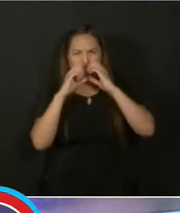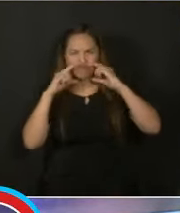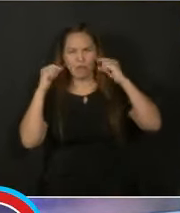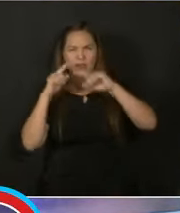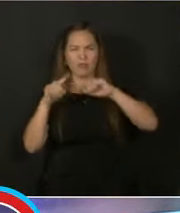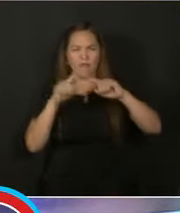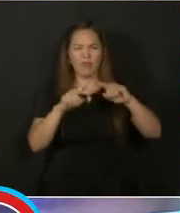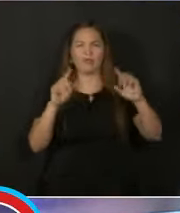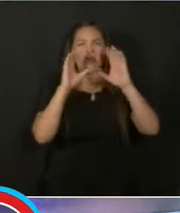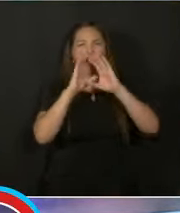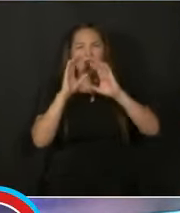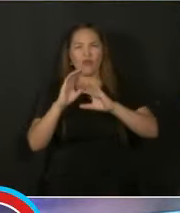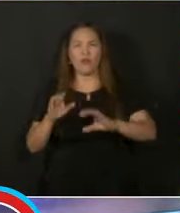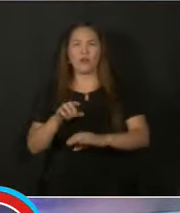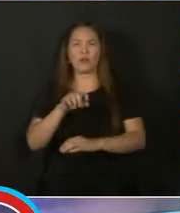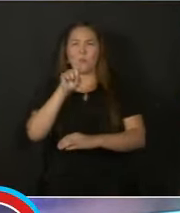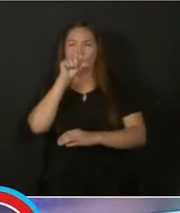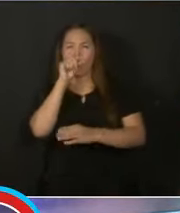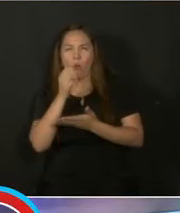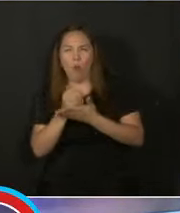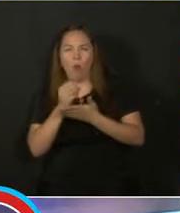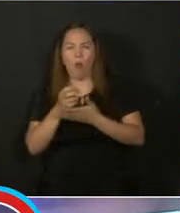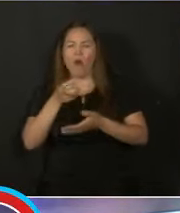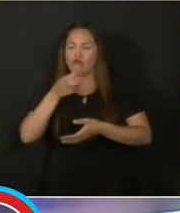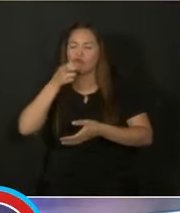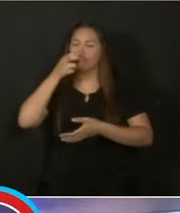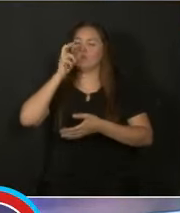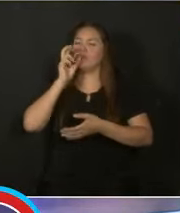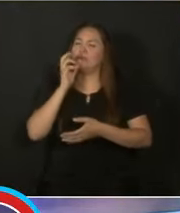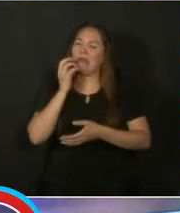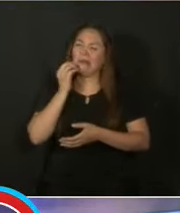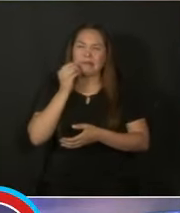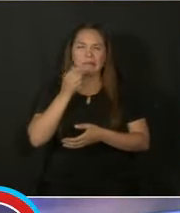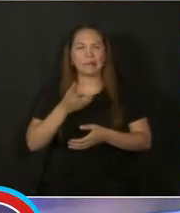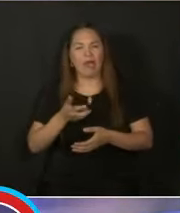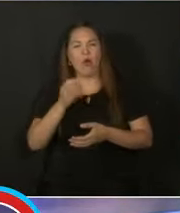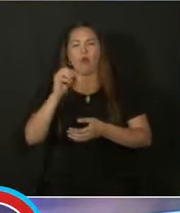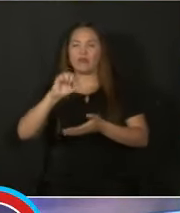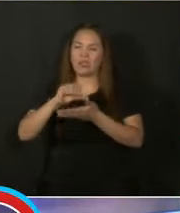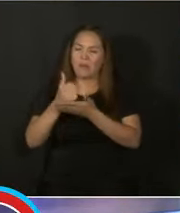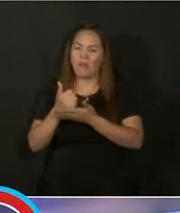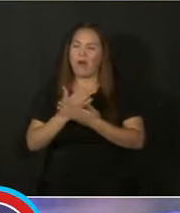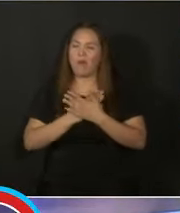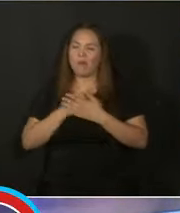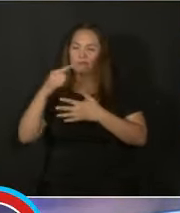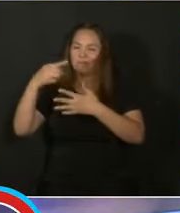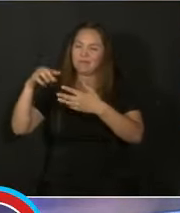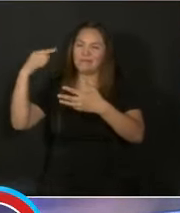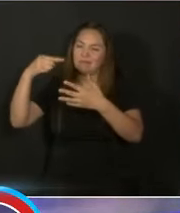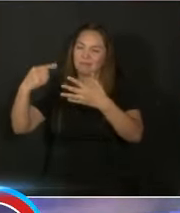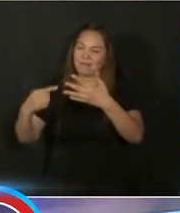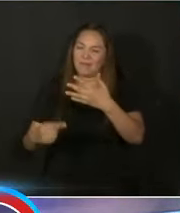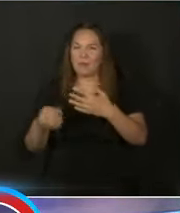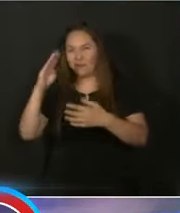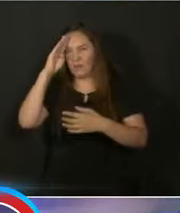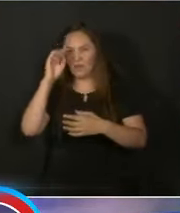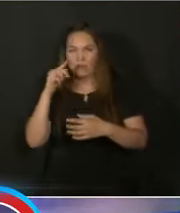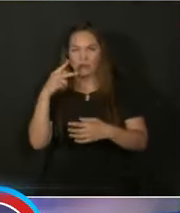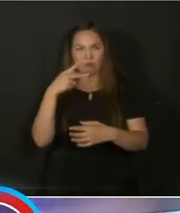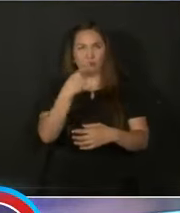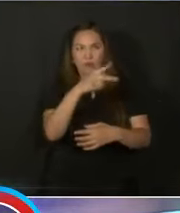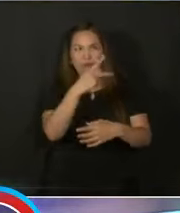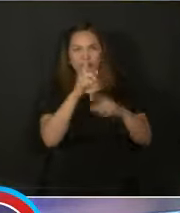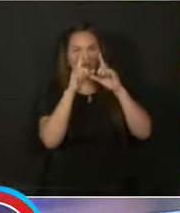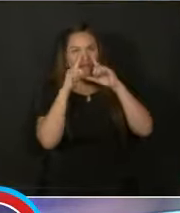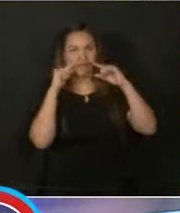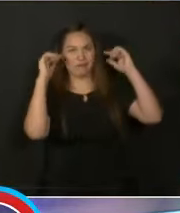periquito de oro este tragos amargos chaparra de mi amor y todos pensaban que era ramón ayala exclusivamente el que la